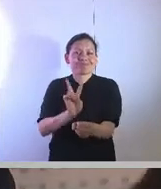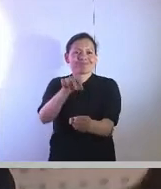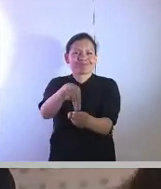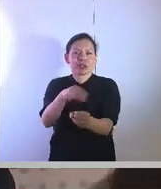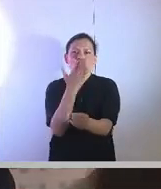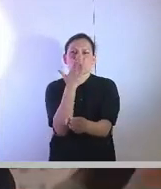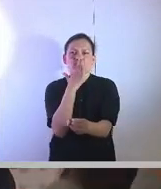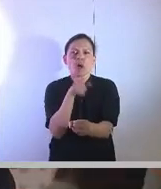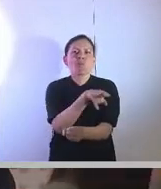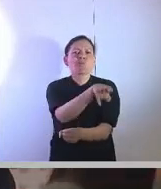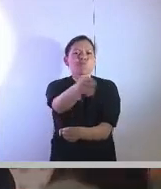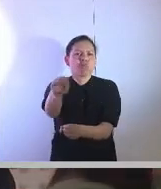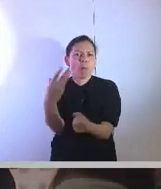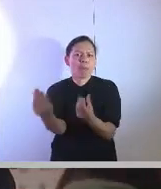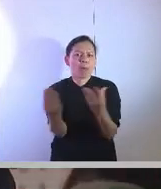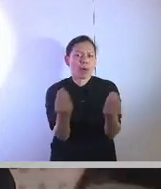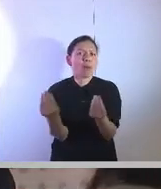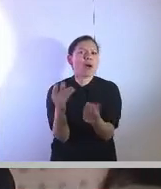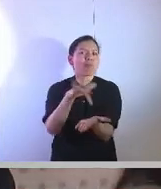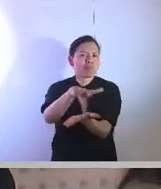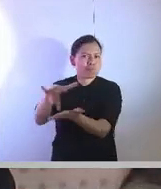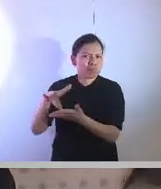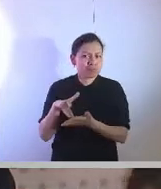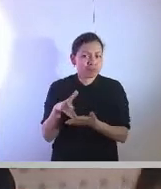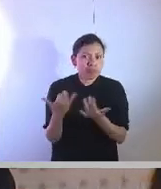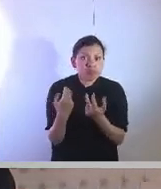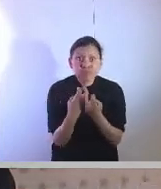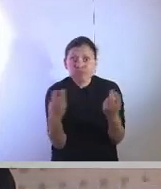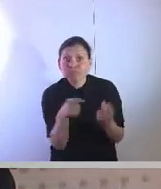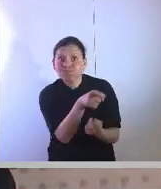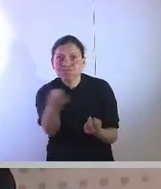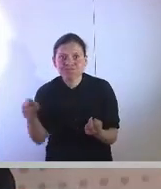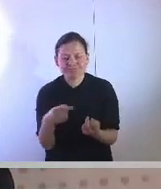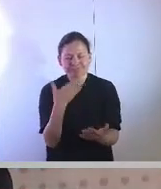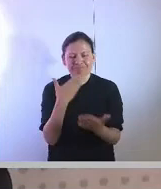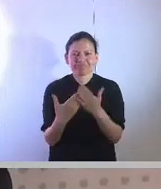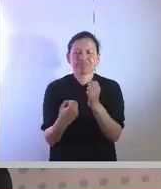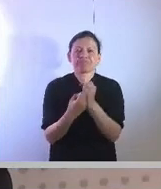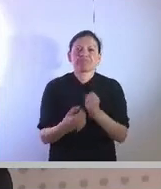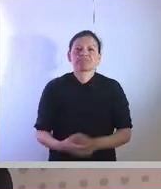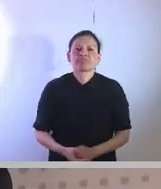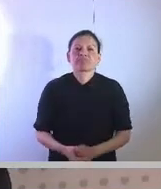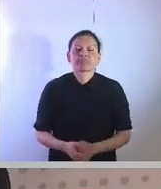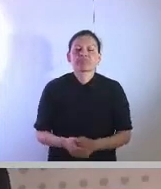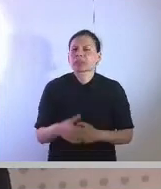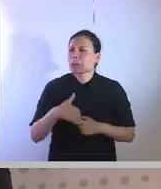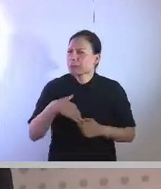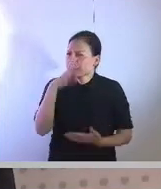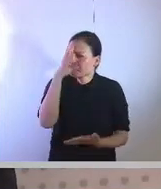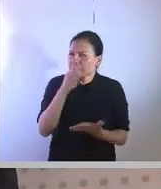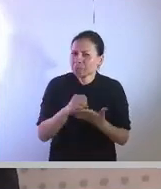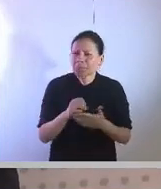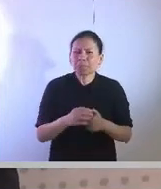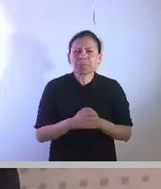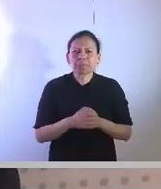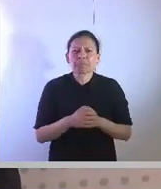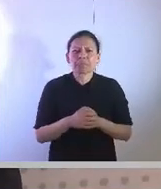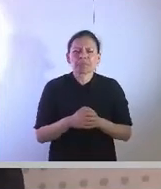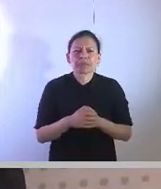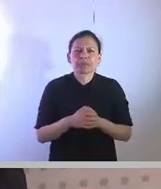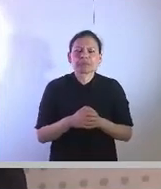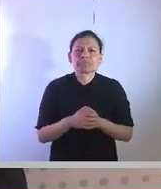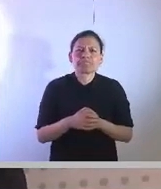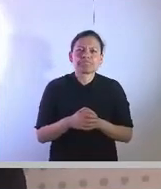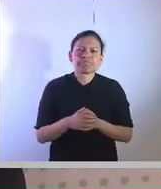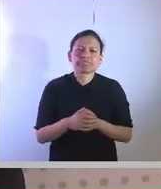hoy nos están acompañando en esta tarde tan importante. Yo creo que esta gran